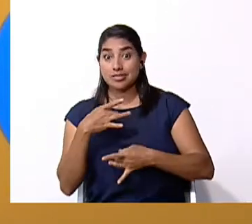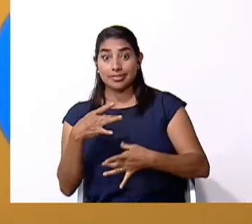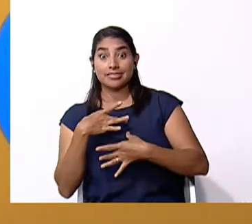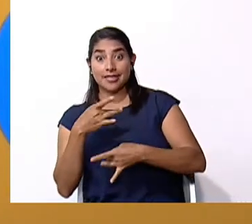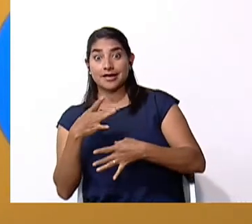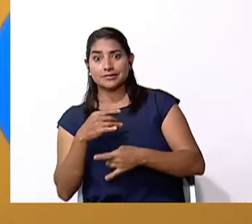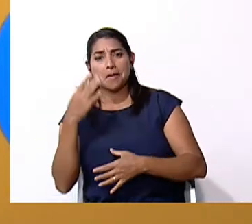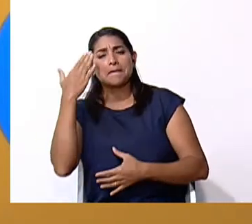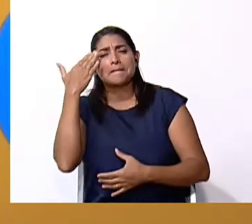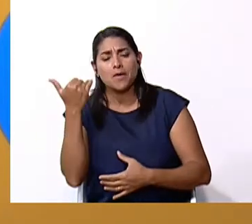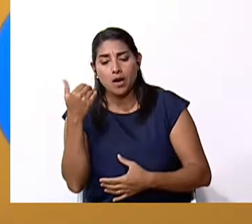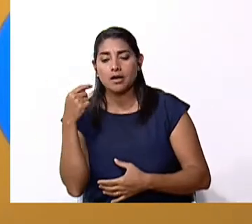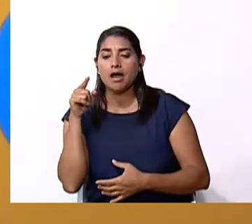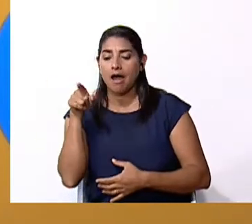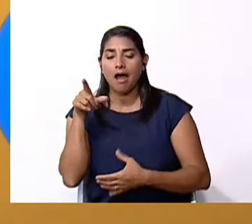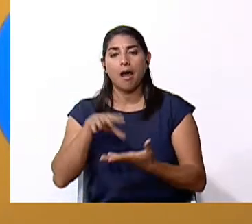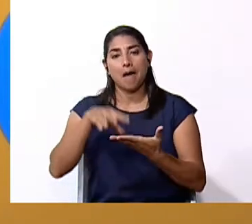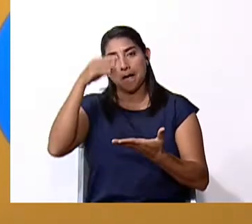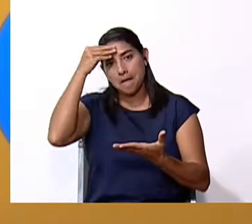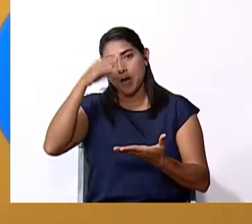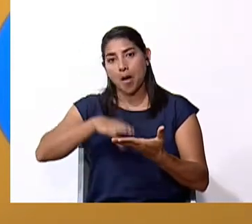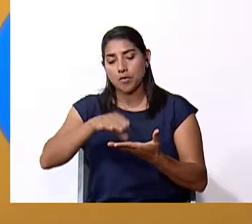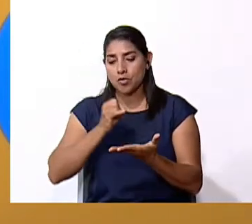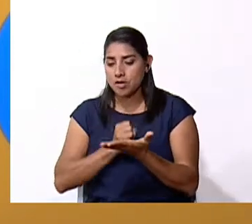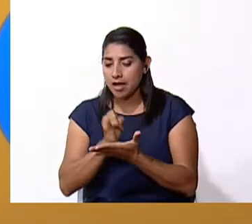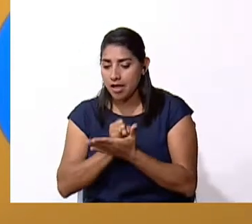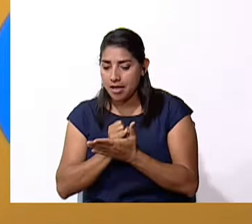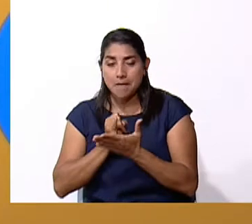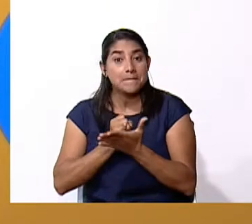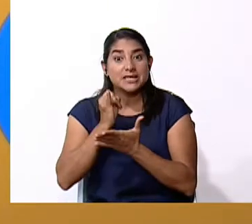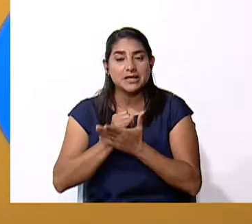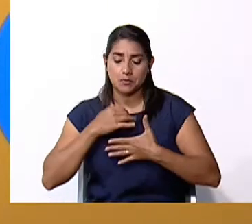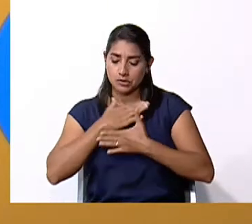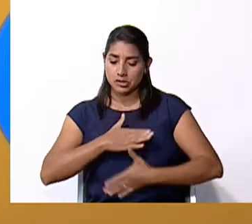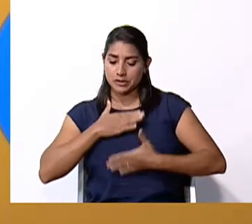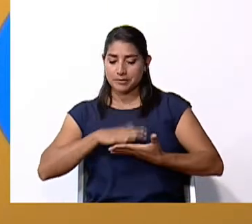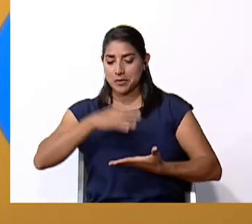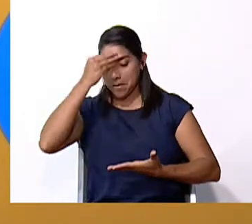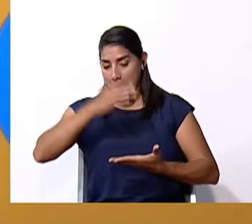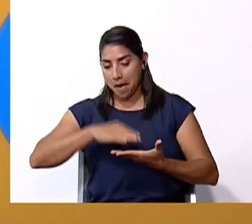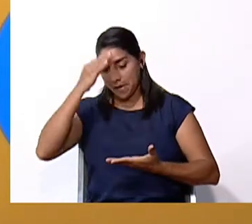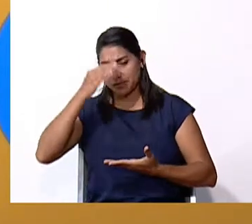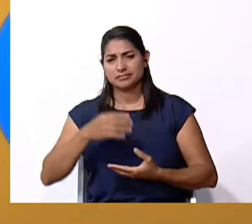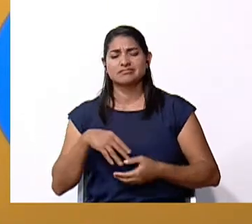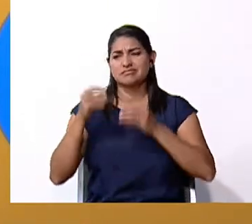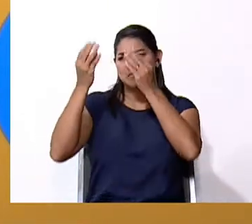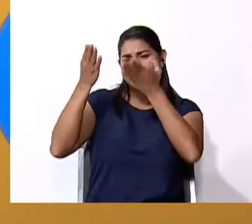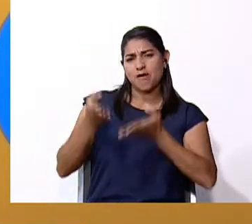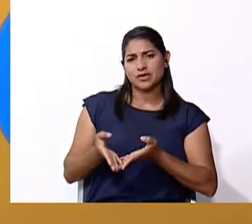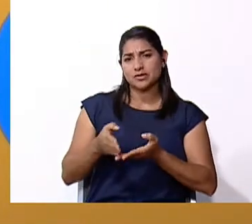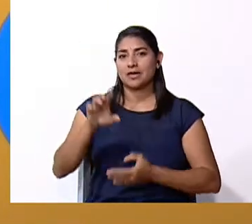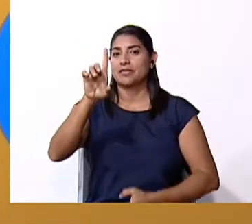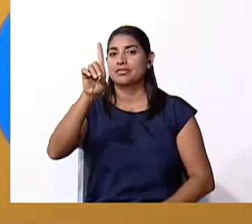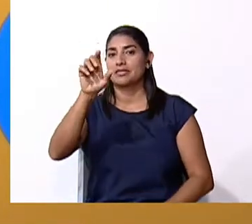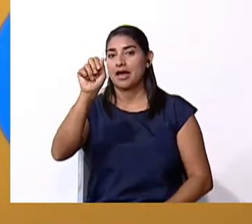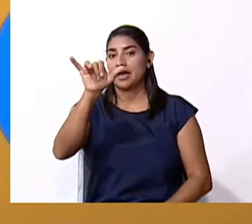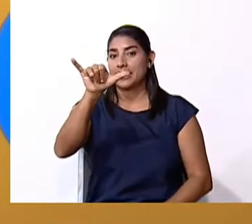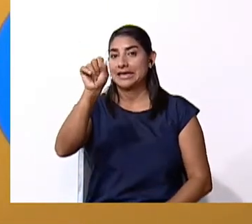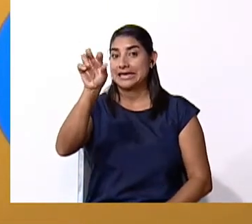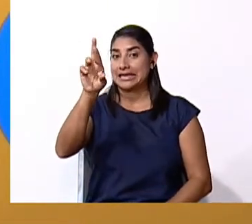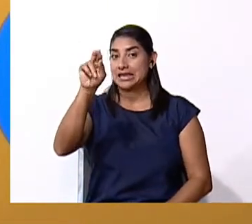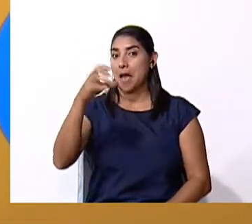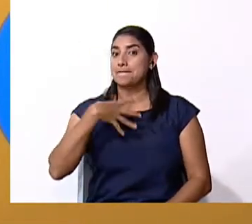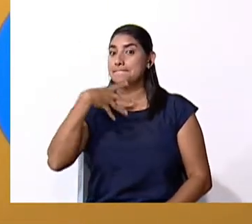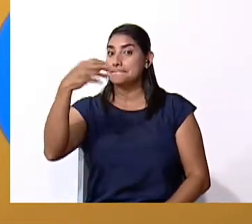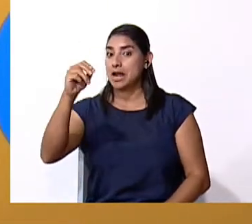interesante porque en ella aprenderemos mientras exploramos y nos divertimos. Les habla Daira Blanco Vindas, su maestra